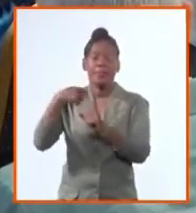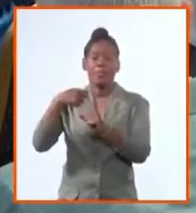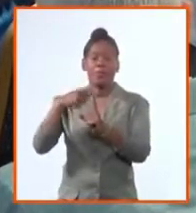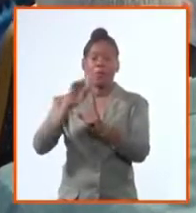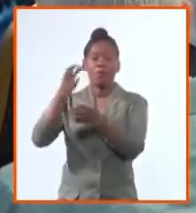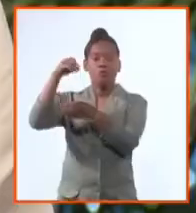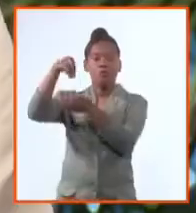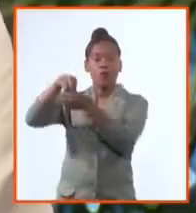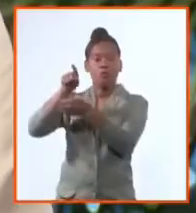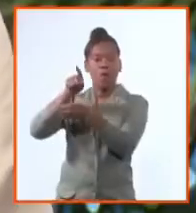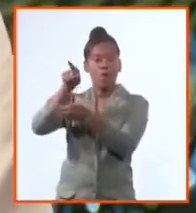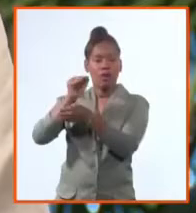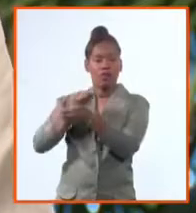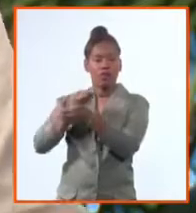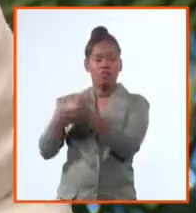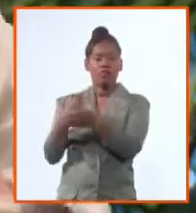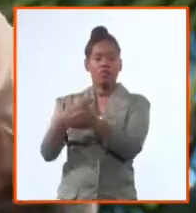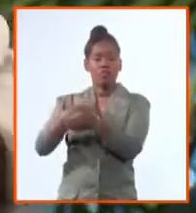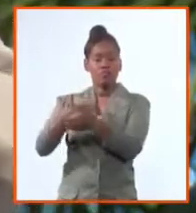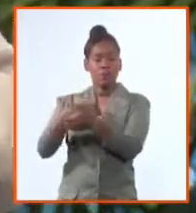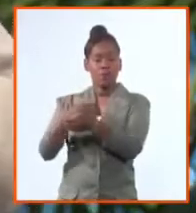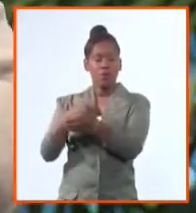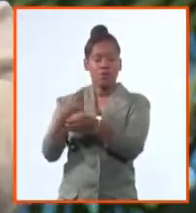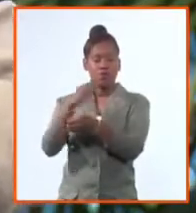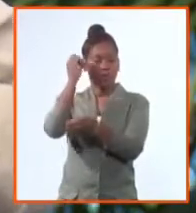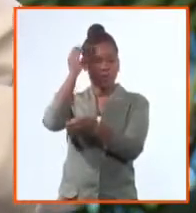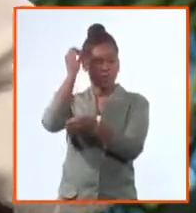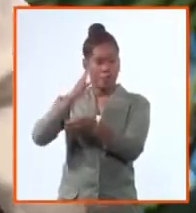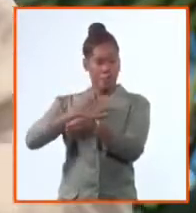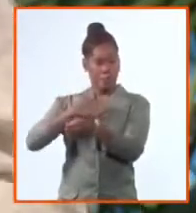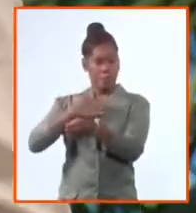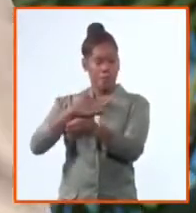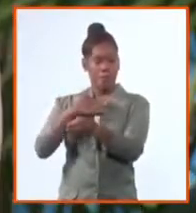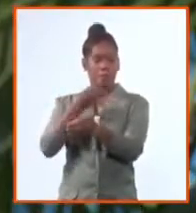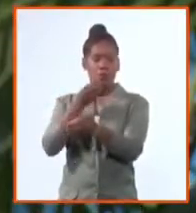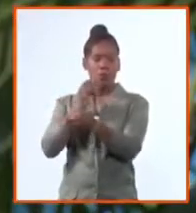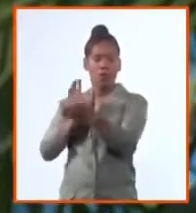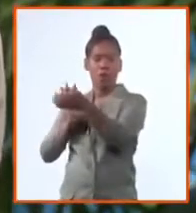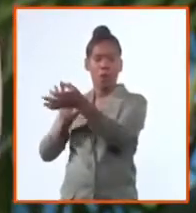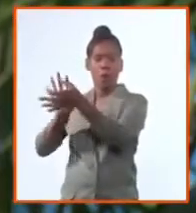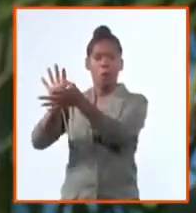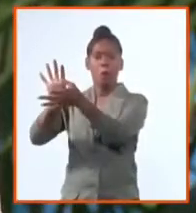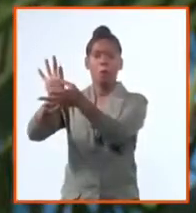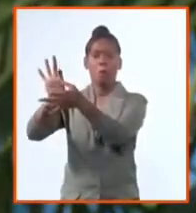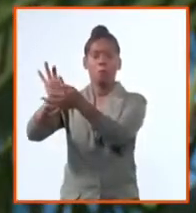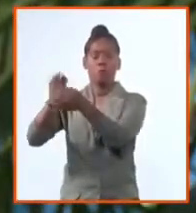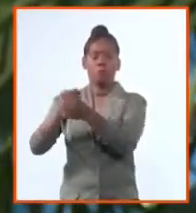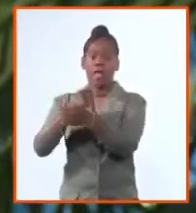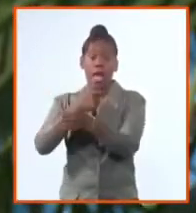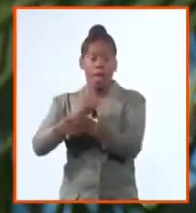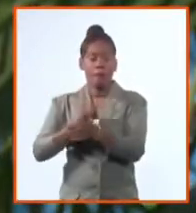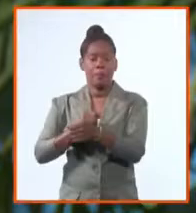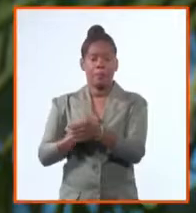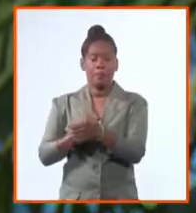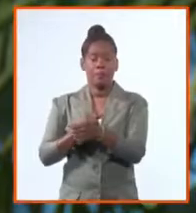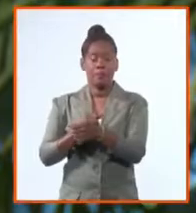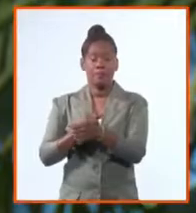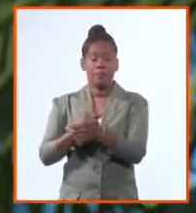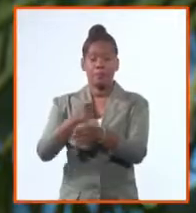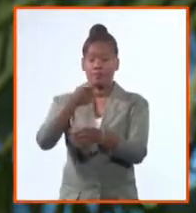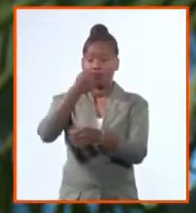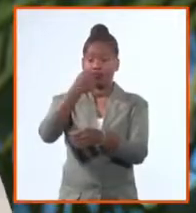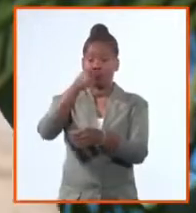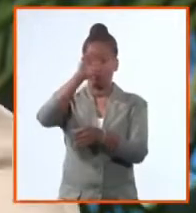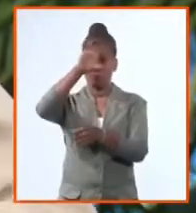la economía de la mano de empresas nuevas, ¿no? Y de hecho la experiencia nuestra también, miren, ahora BioCuba Pharma, que es el ejemplo que hemos